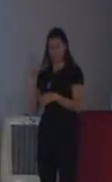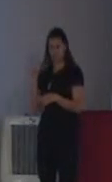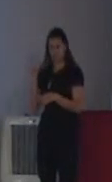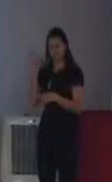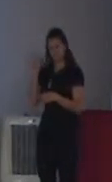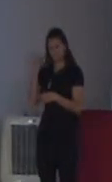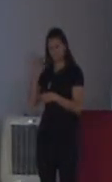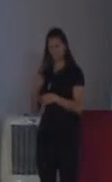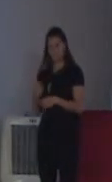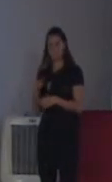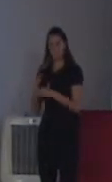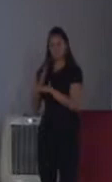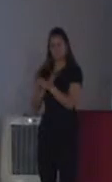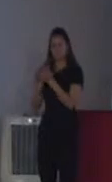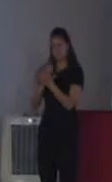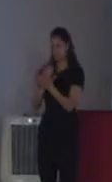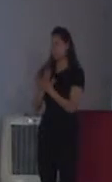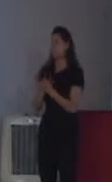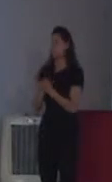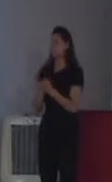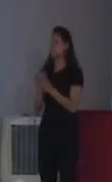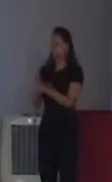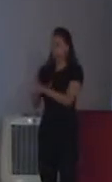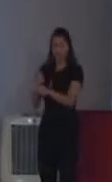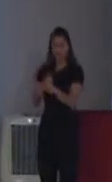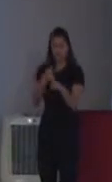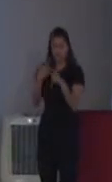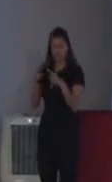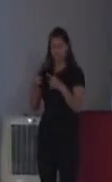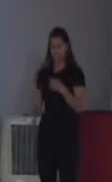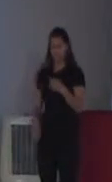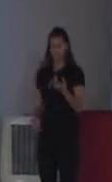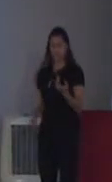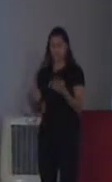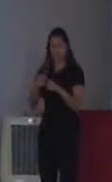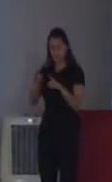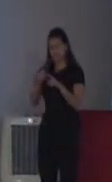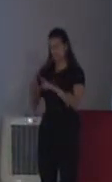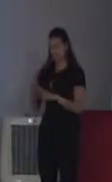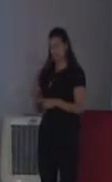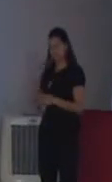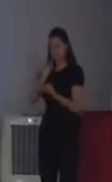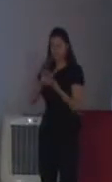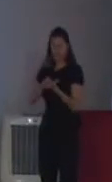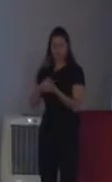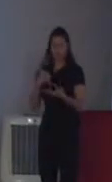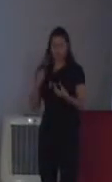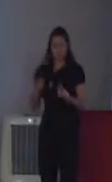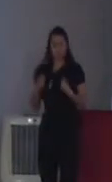anteriormente, cada uno de nosotros tiene una diferencia, y creo que eso es lo que uno vive cuando